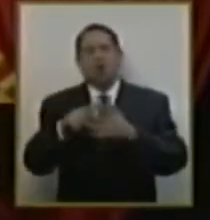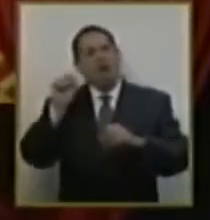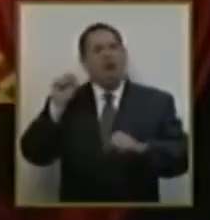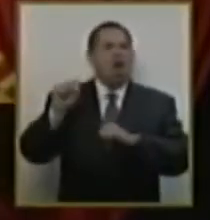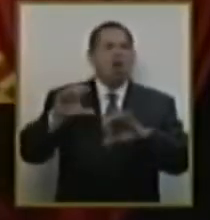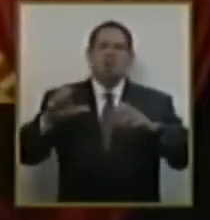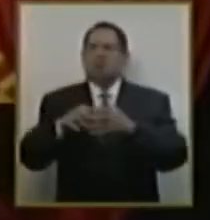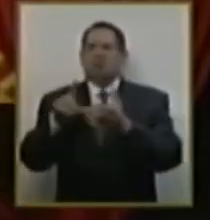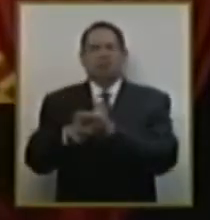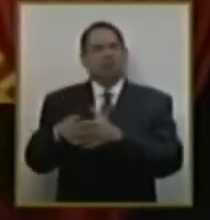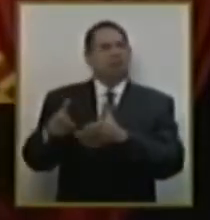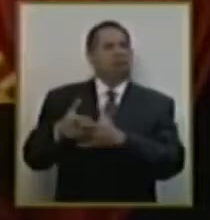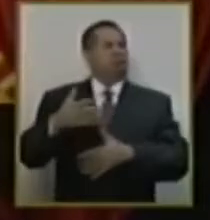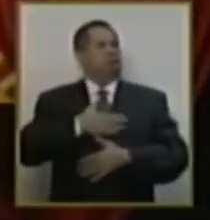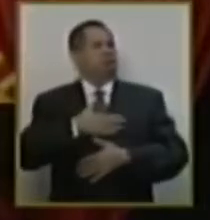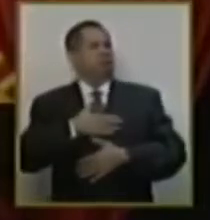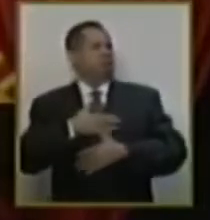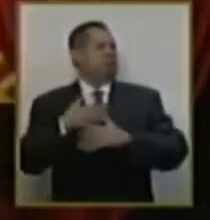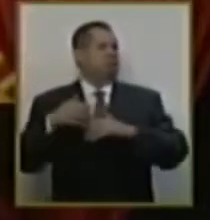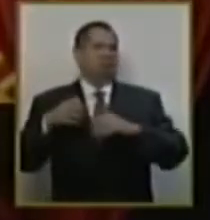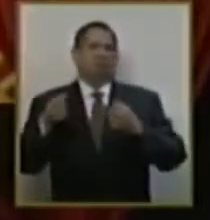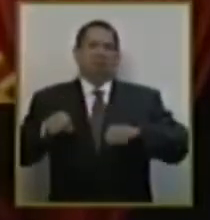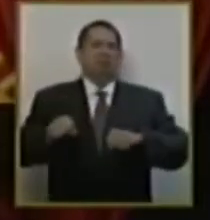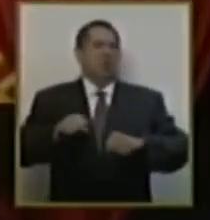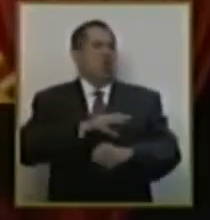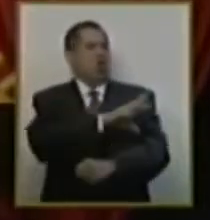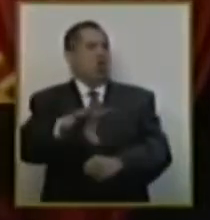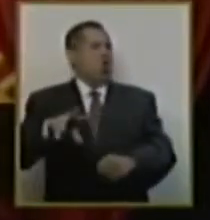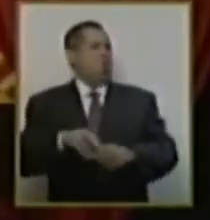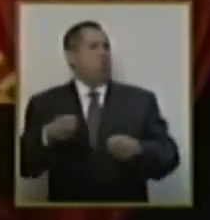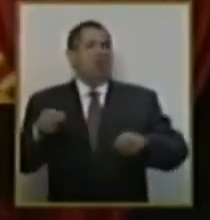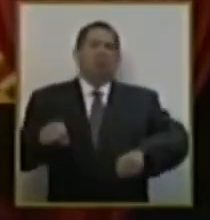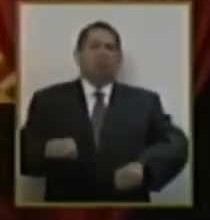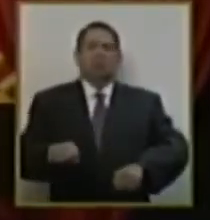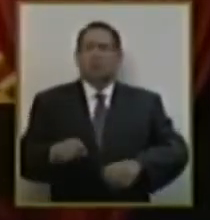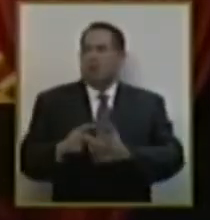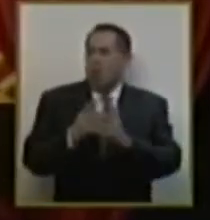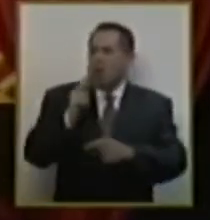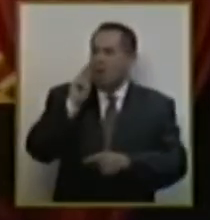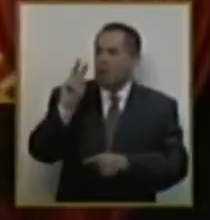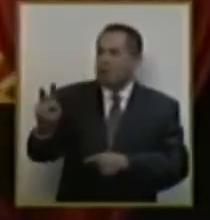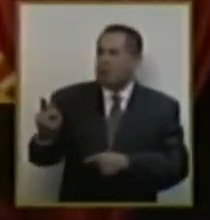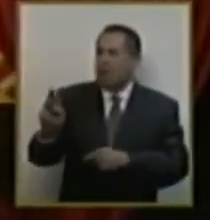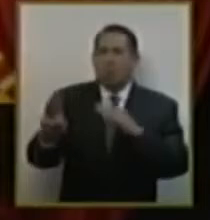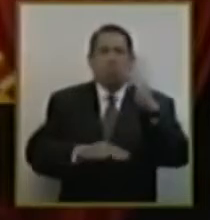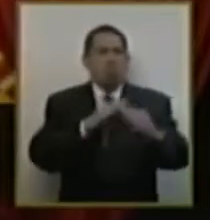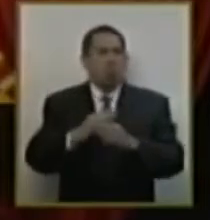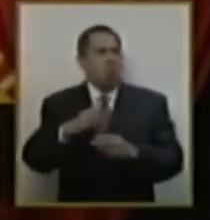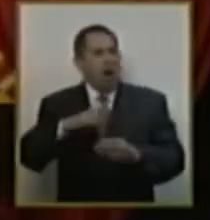este fenómeno que renace con alevosía en las cuatro esquinas del